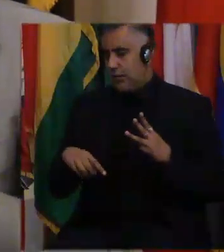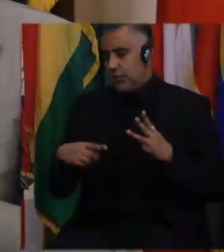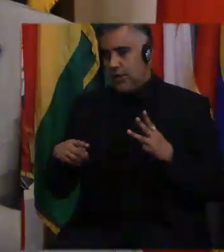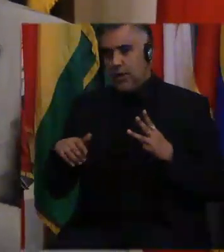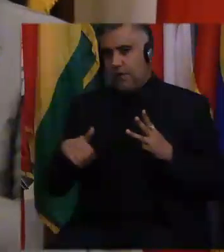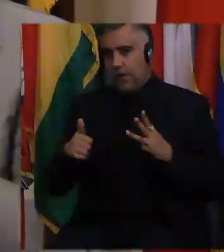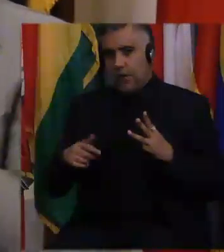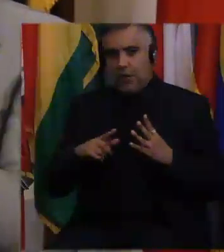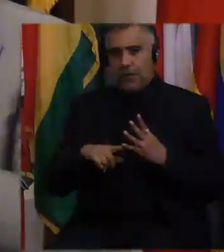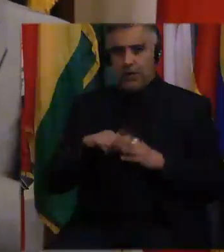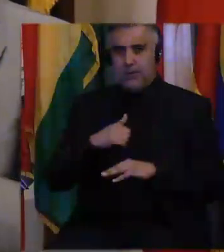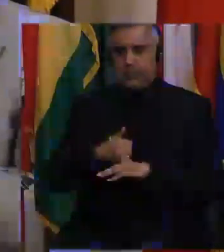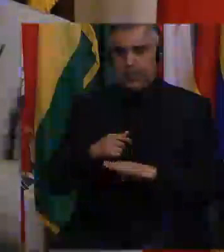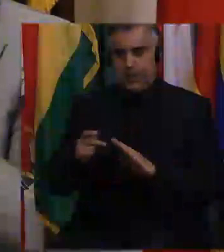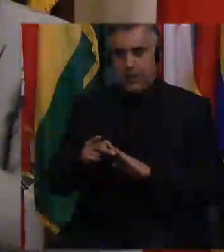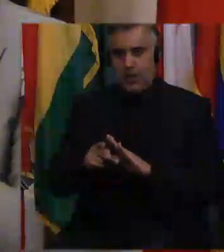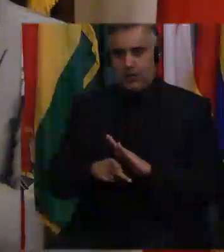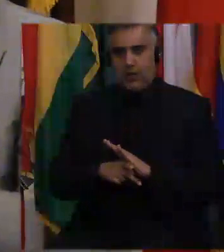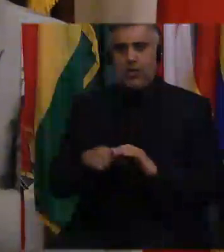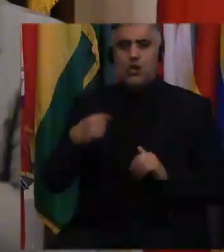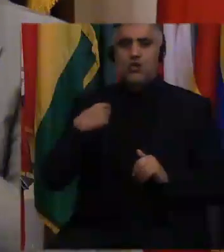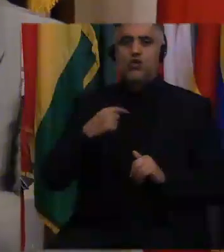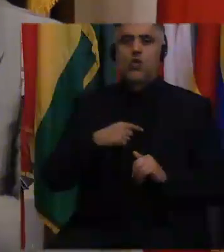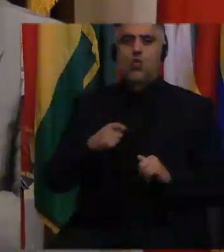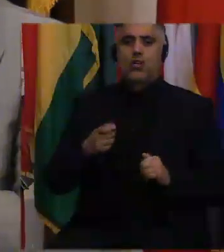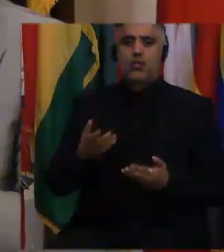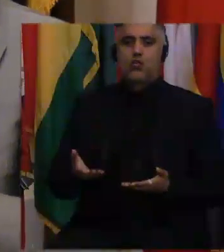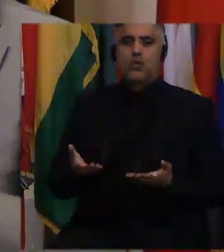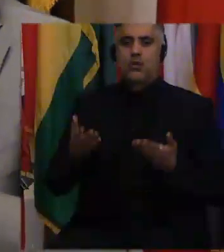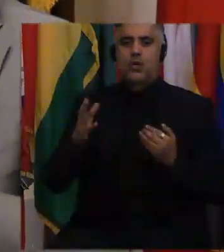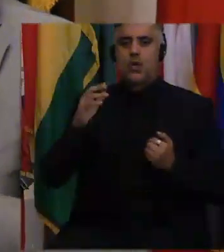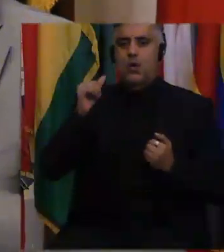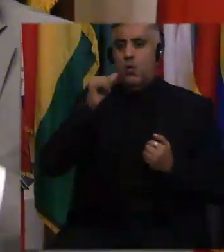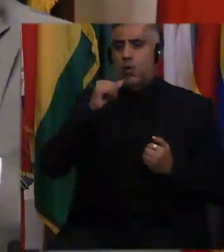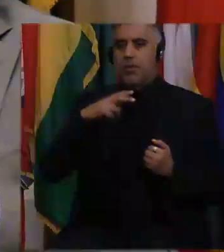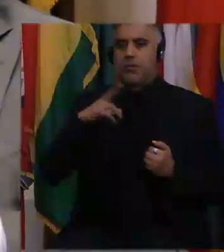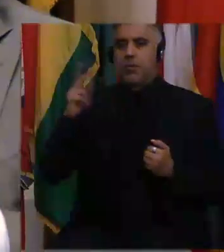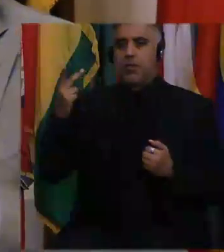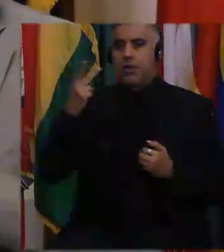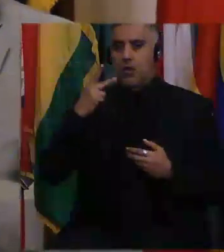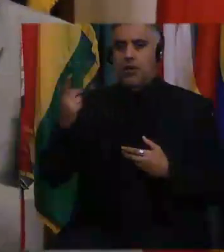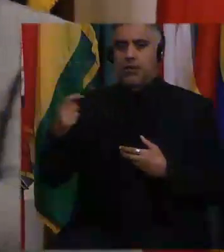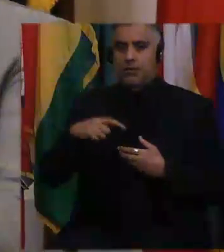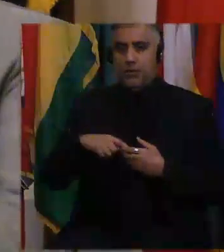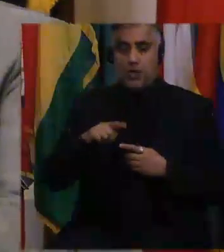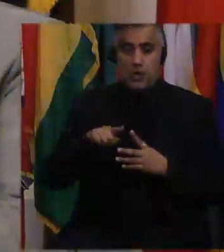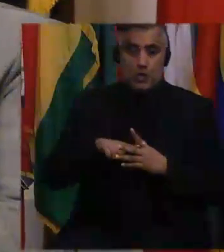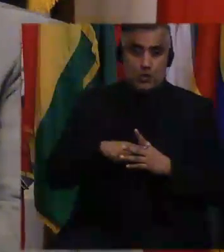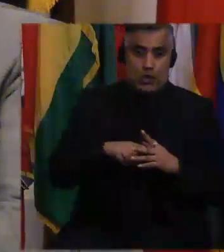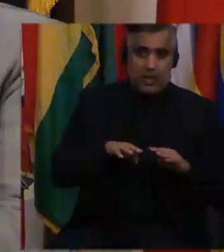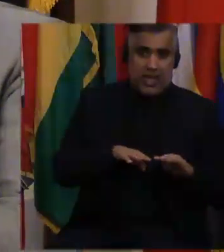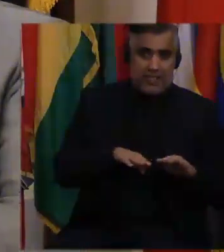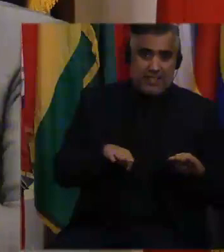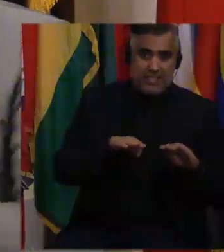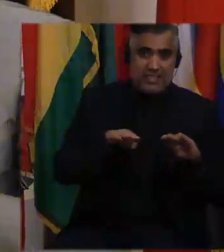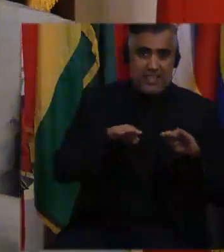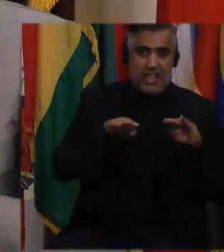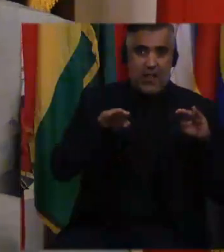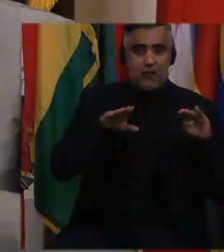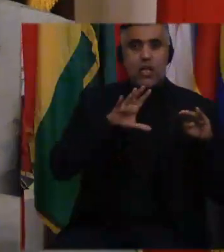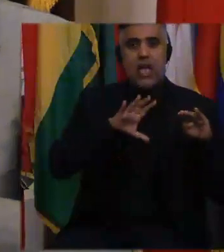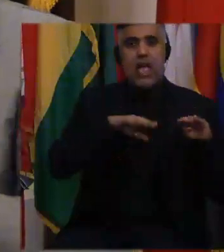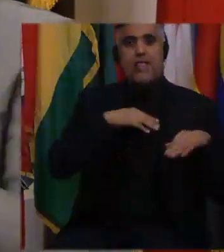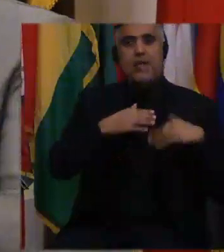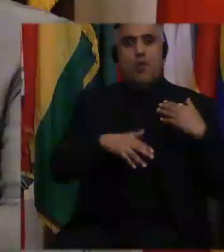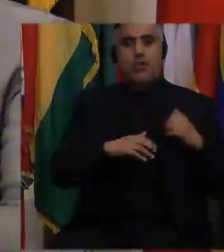abrir canales de participación social y participación política de las mujeres en el proceso de construcción de las políticas públicas es